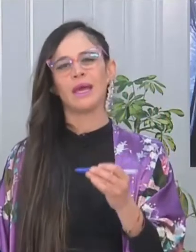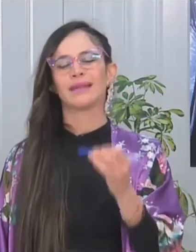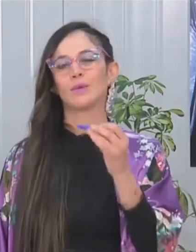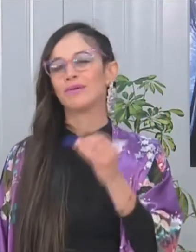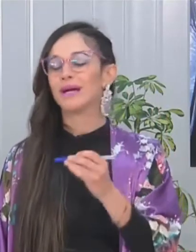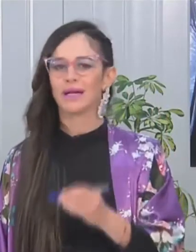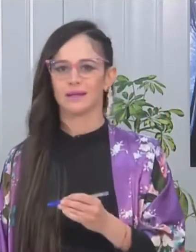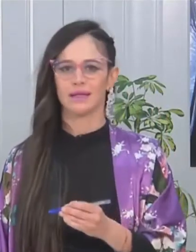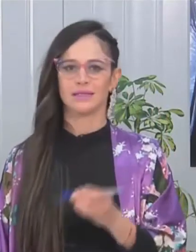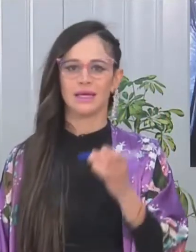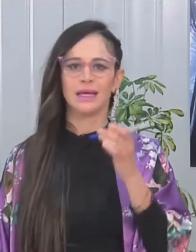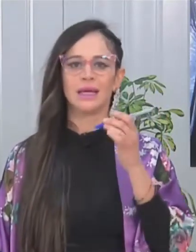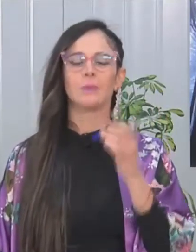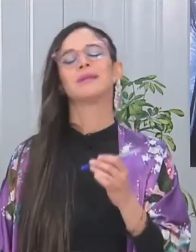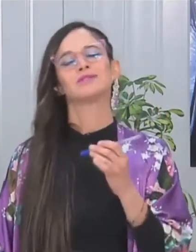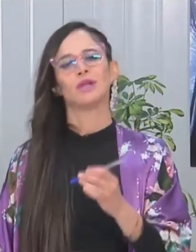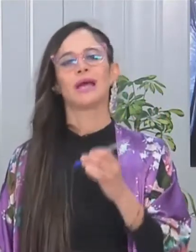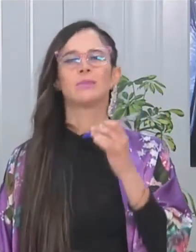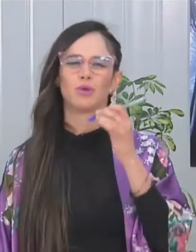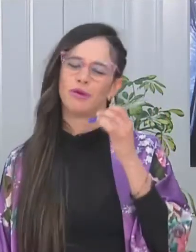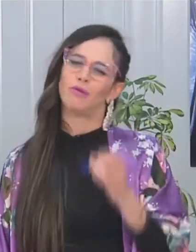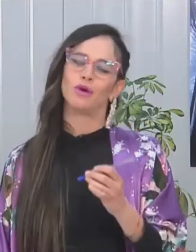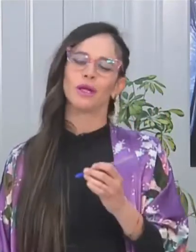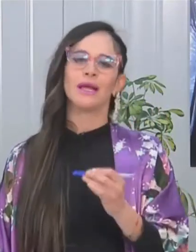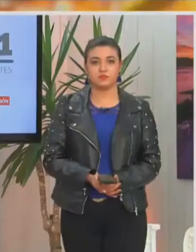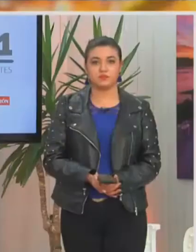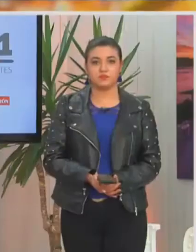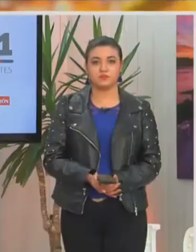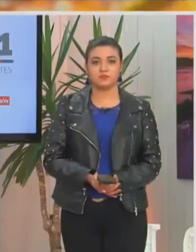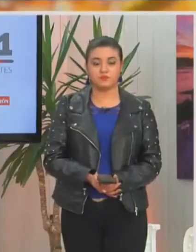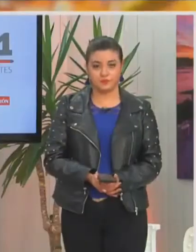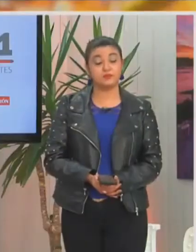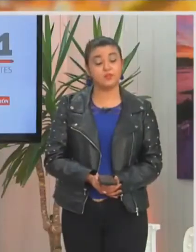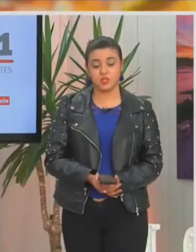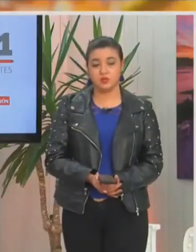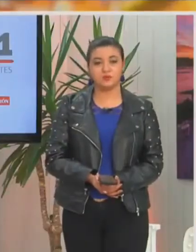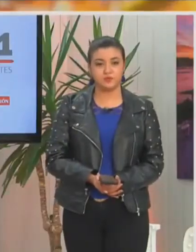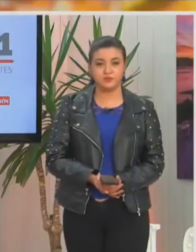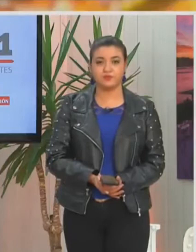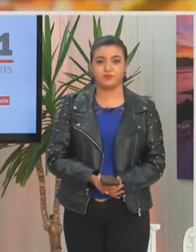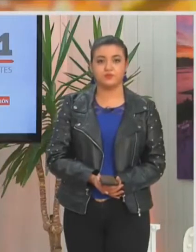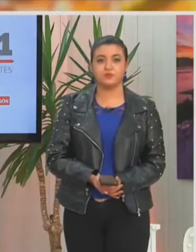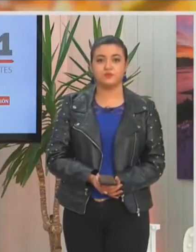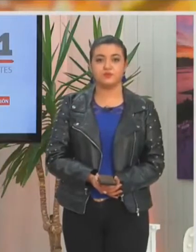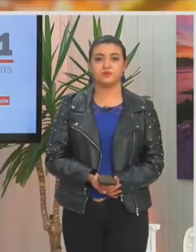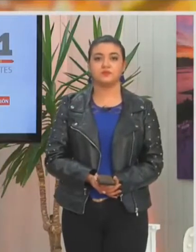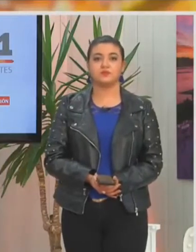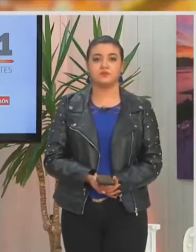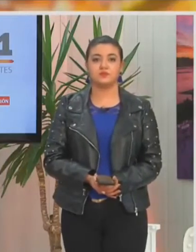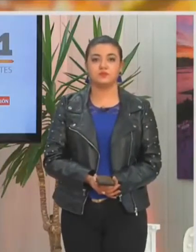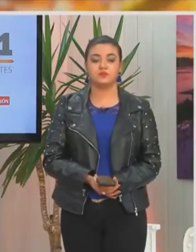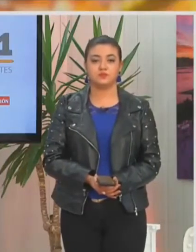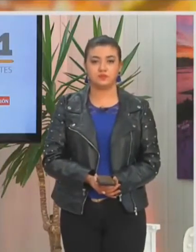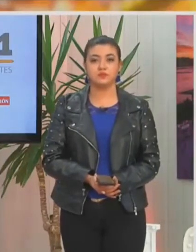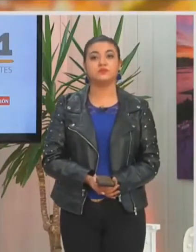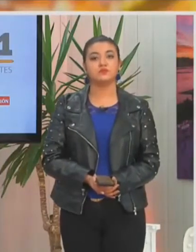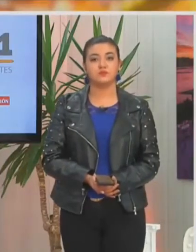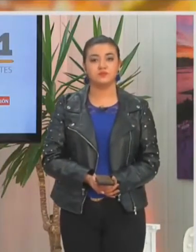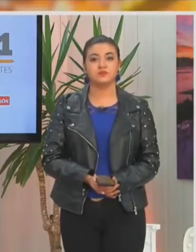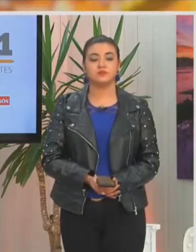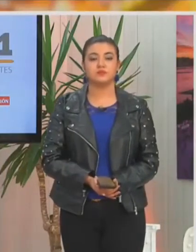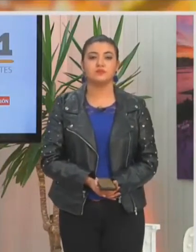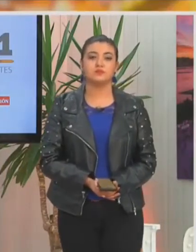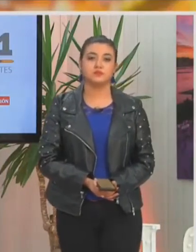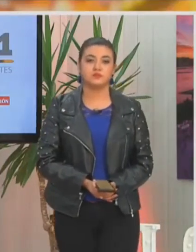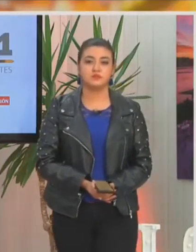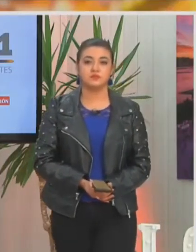escribir esta nueva carta. Así que la invitación es a que, por favor, si es que tienen a personas que están alrededor, que no tienen muchas ganas de ir